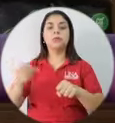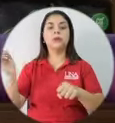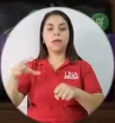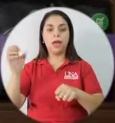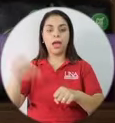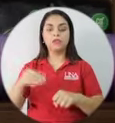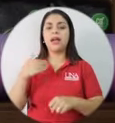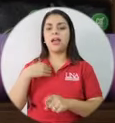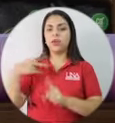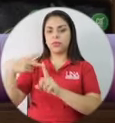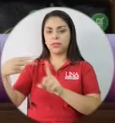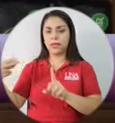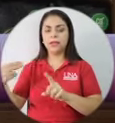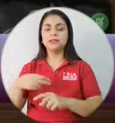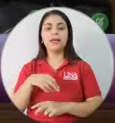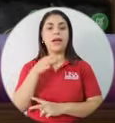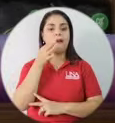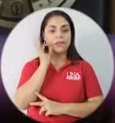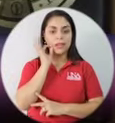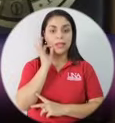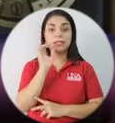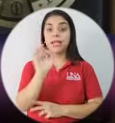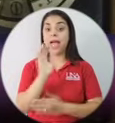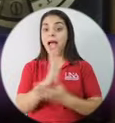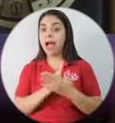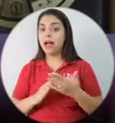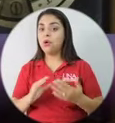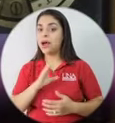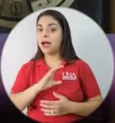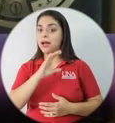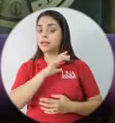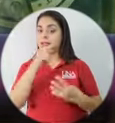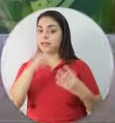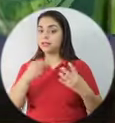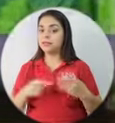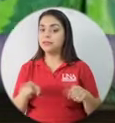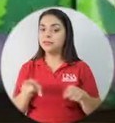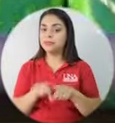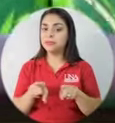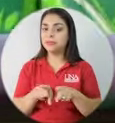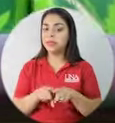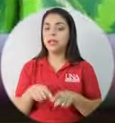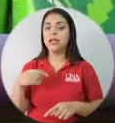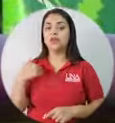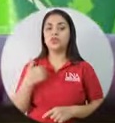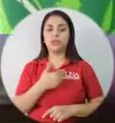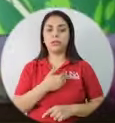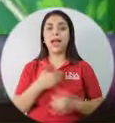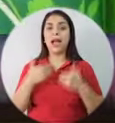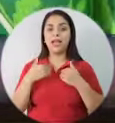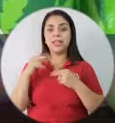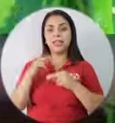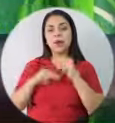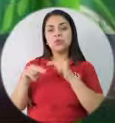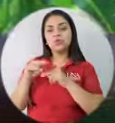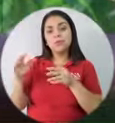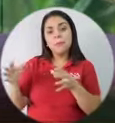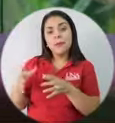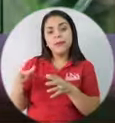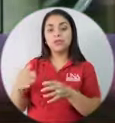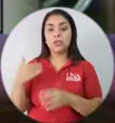principales supermercados, estamos en hoteles, en cafeterías y algo que nos caracteriza también es que estamos